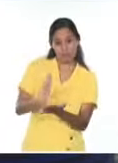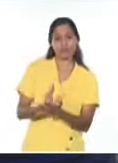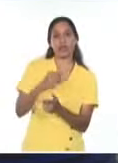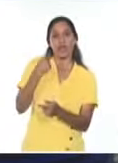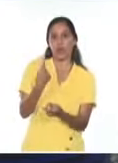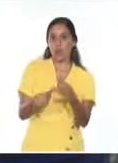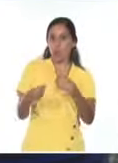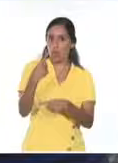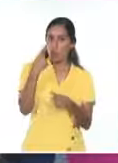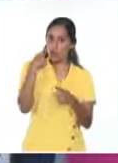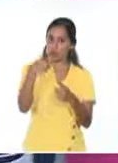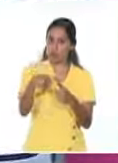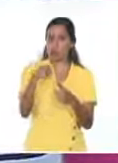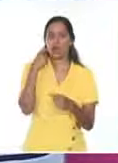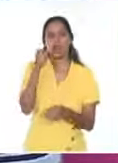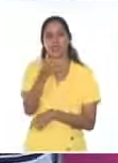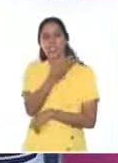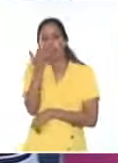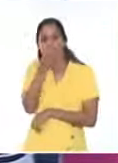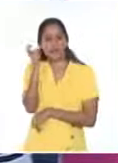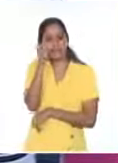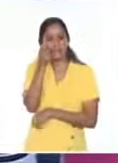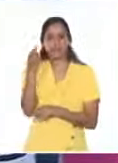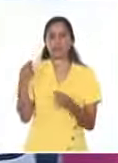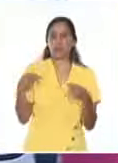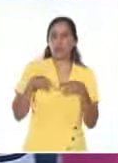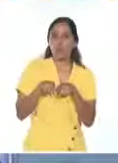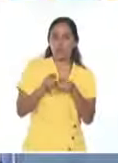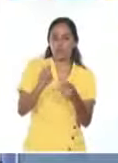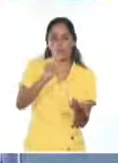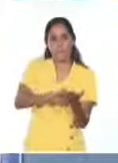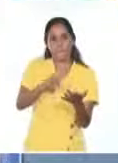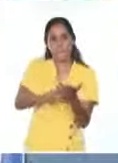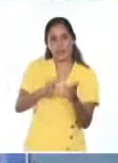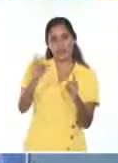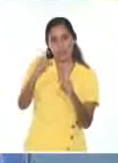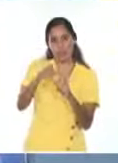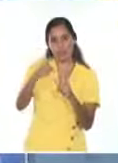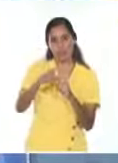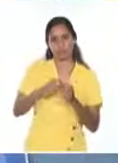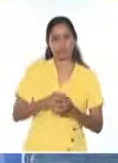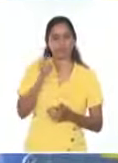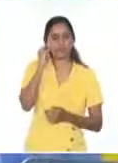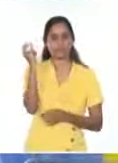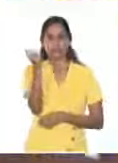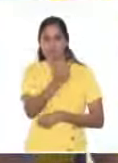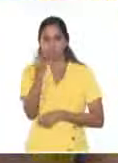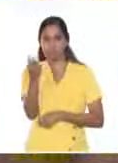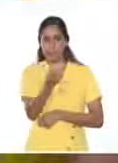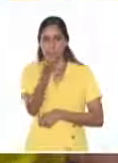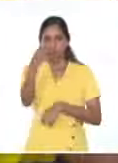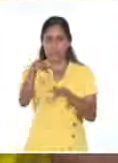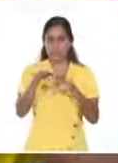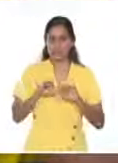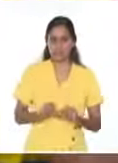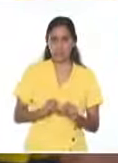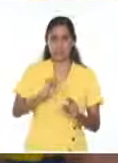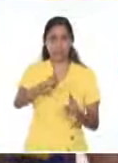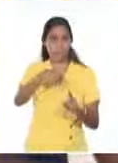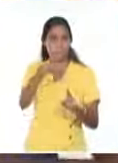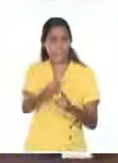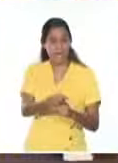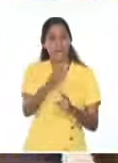por la viceprimera ministra de conjunto con la también miembro del Comité Central, Beatriz Johnson Urrutia, primera secretaria, Manuel Falcón